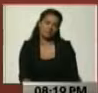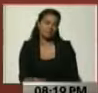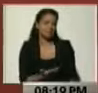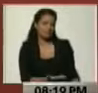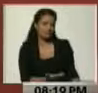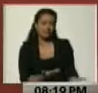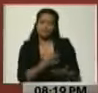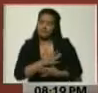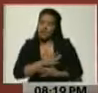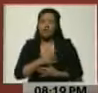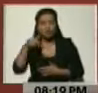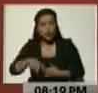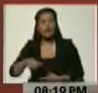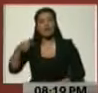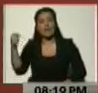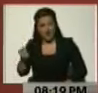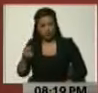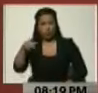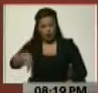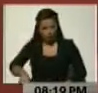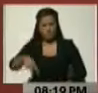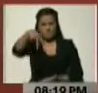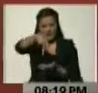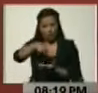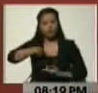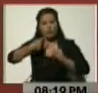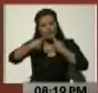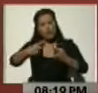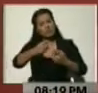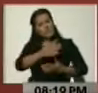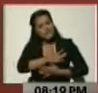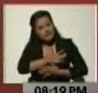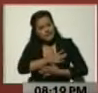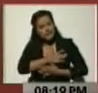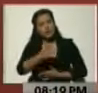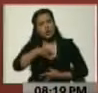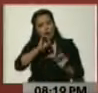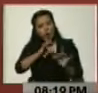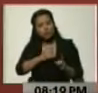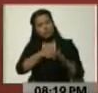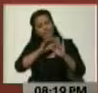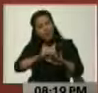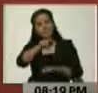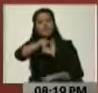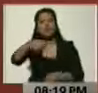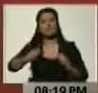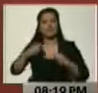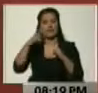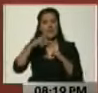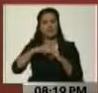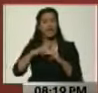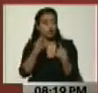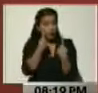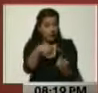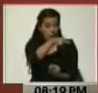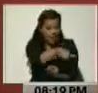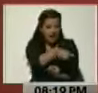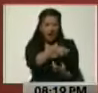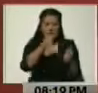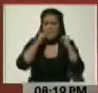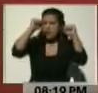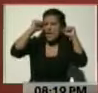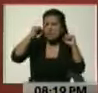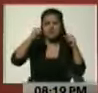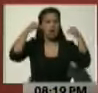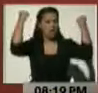Táchira. Esas manifestaciones de violencia tienen que ver con los llamados que desde